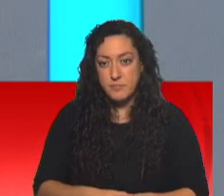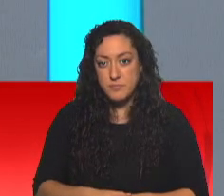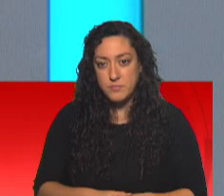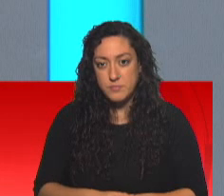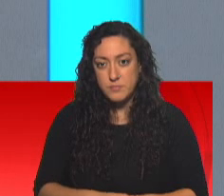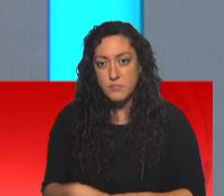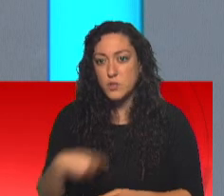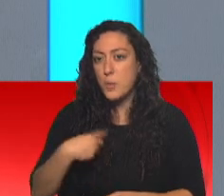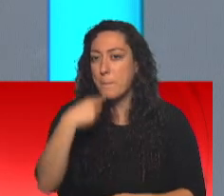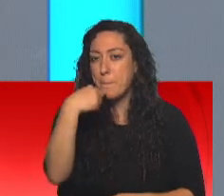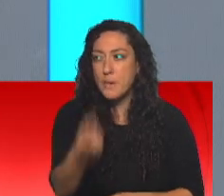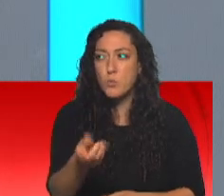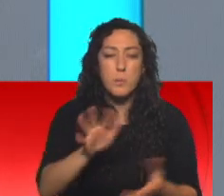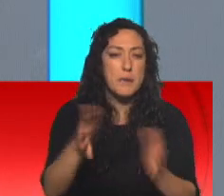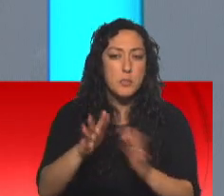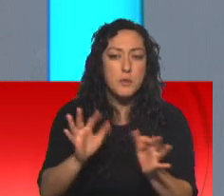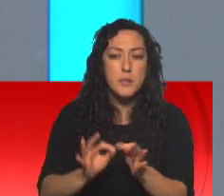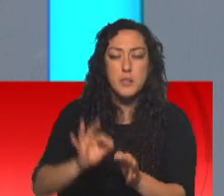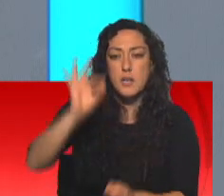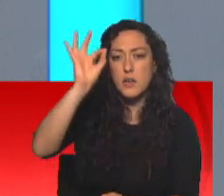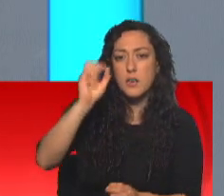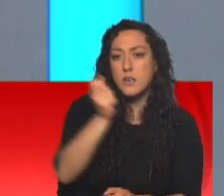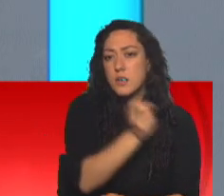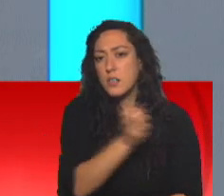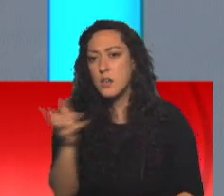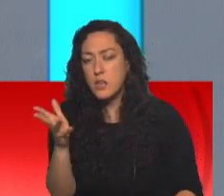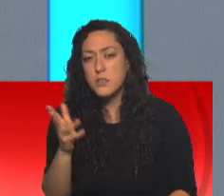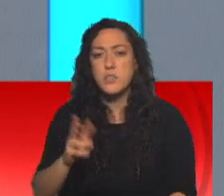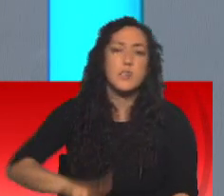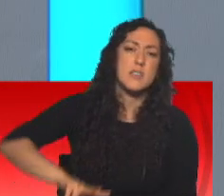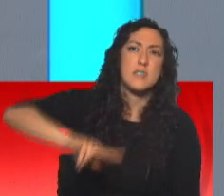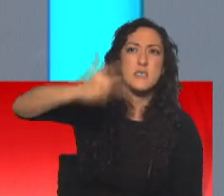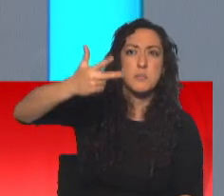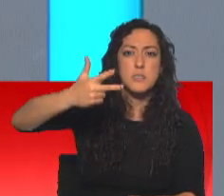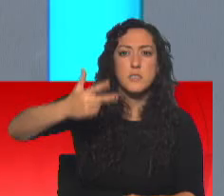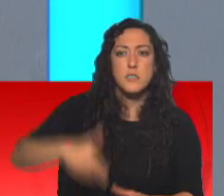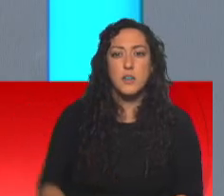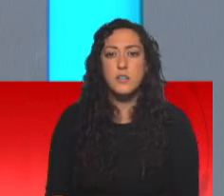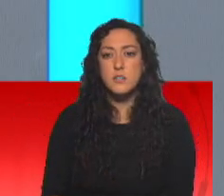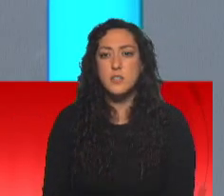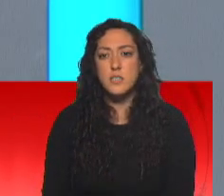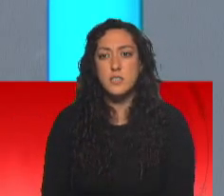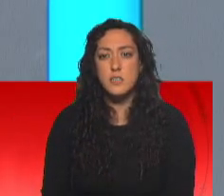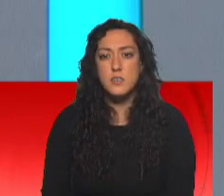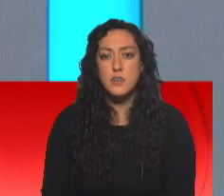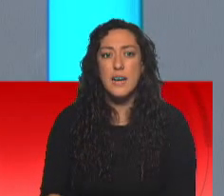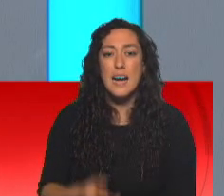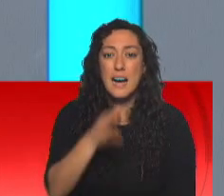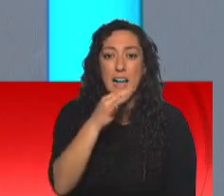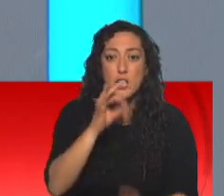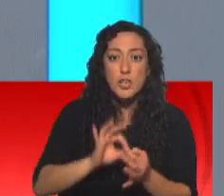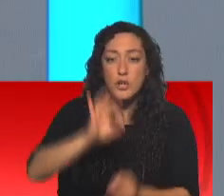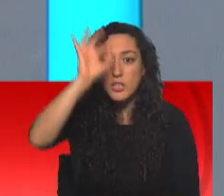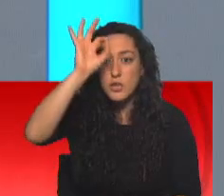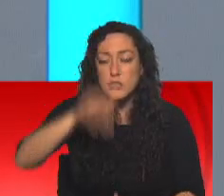aproximadamente de cuántos metros estamos hablando, porque sabemos que cayó un tercer piso. ¿Aproximadamente cuántos metros son y qué tipo de